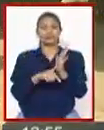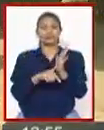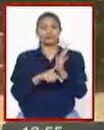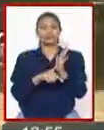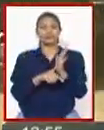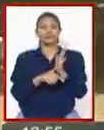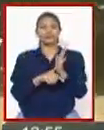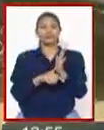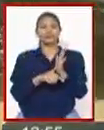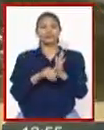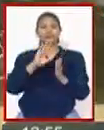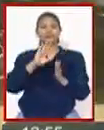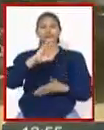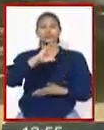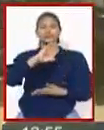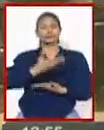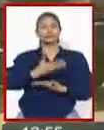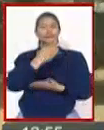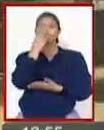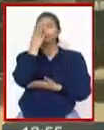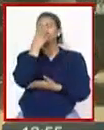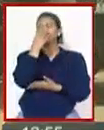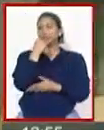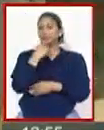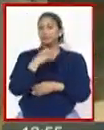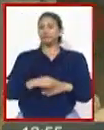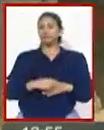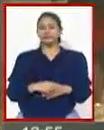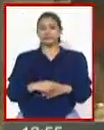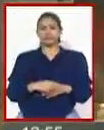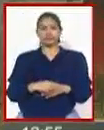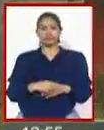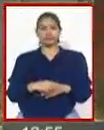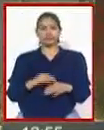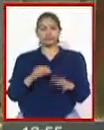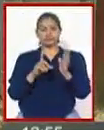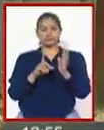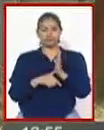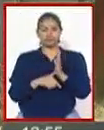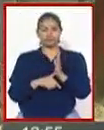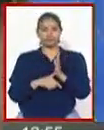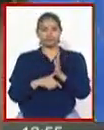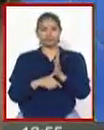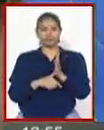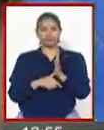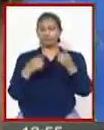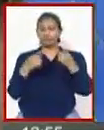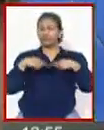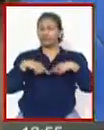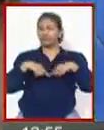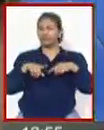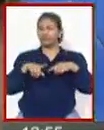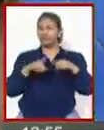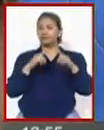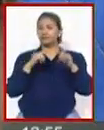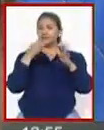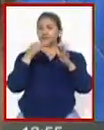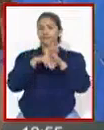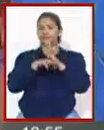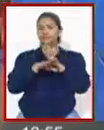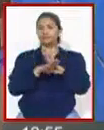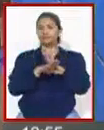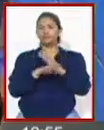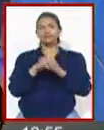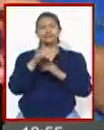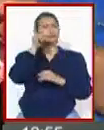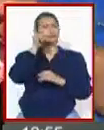hijo, ya estaba durmiendo, lo sacaron de adentro, después fuimos a sacar otra orden de allanamiento para poderle sacar